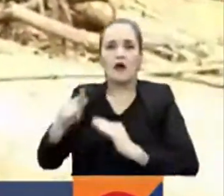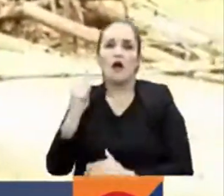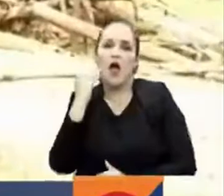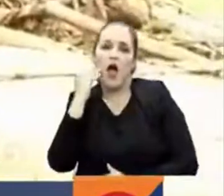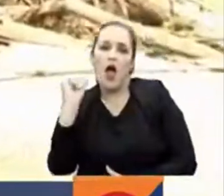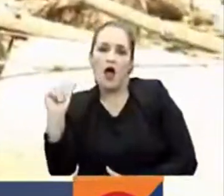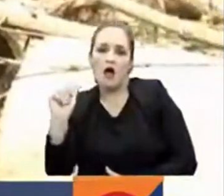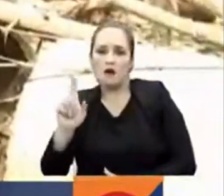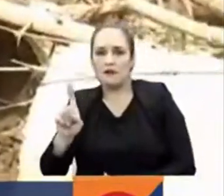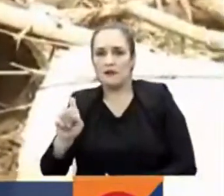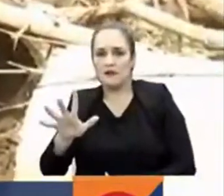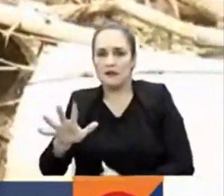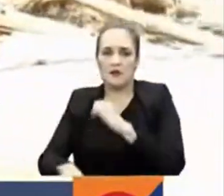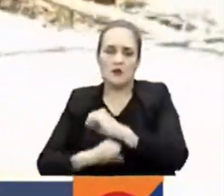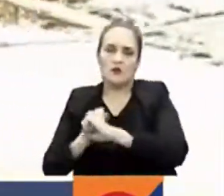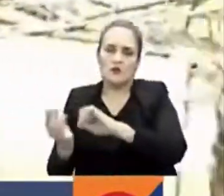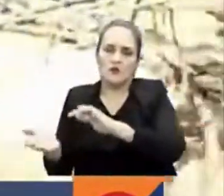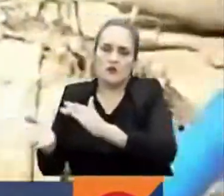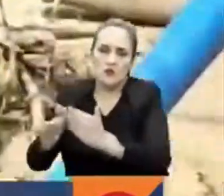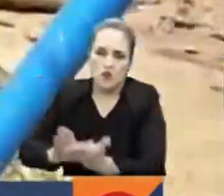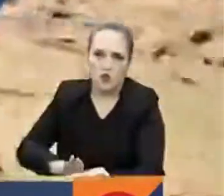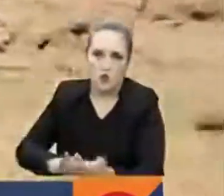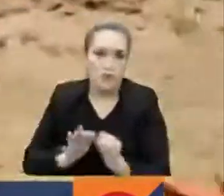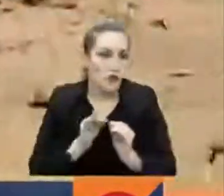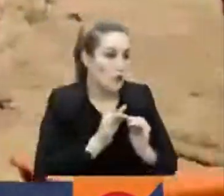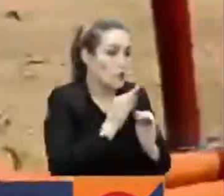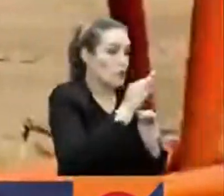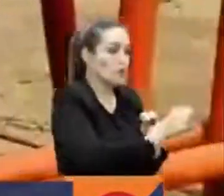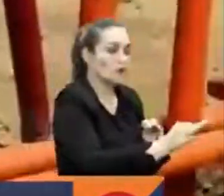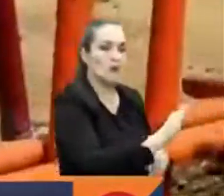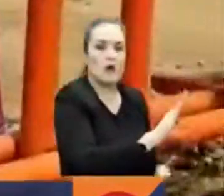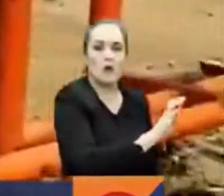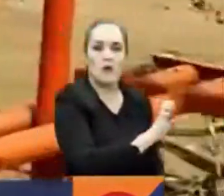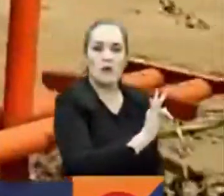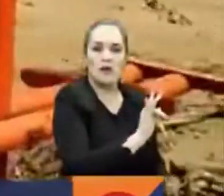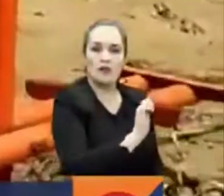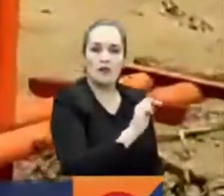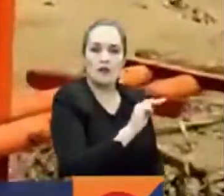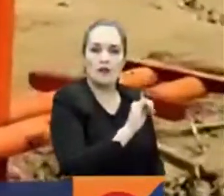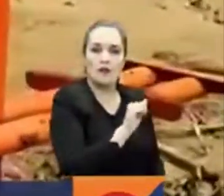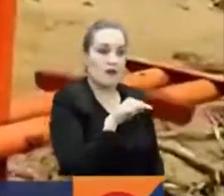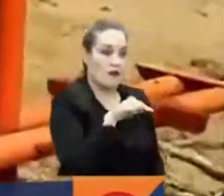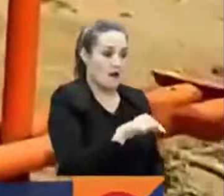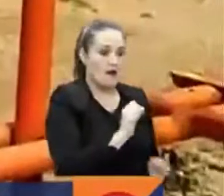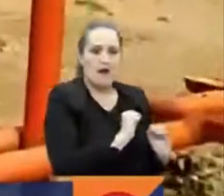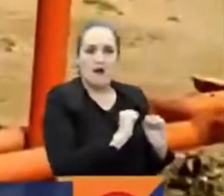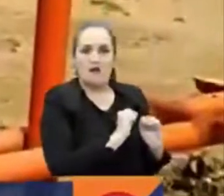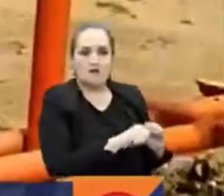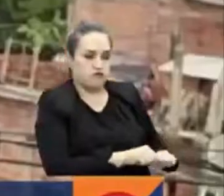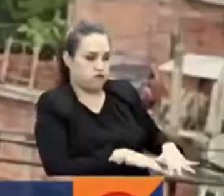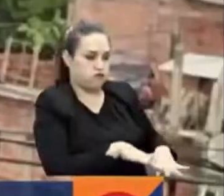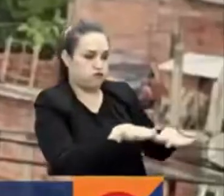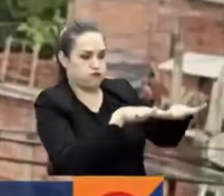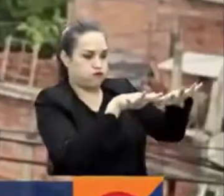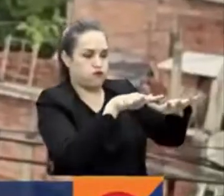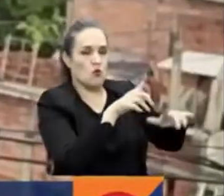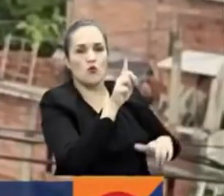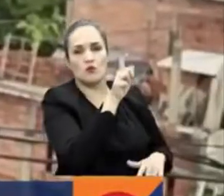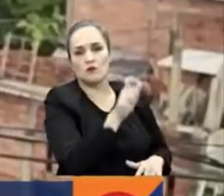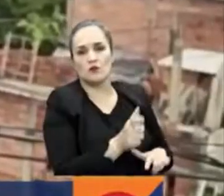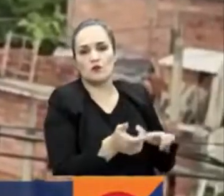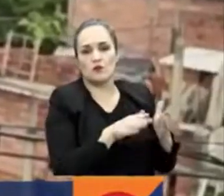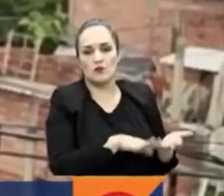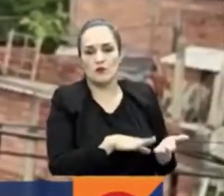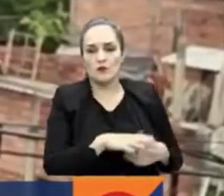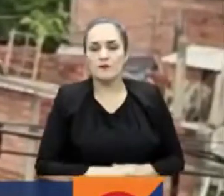mujer de 65 años, mientras que en el municipio de Betania una creciente súbita dejó una persona fallecida. Se declaró